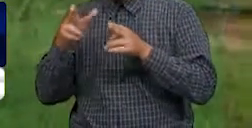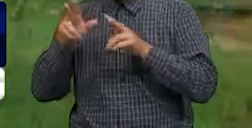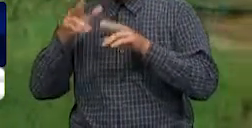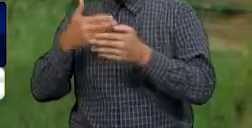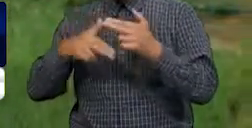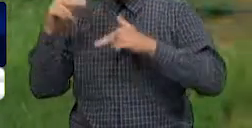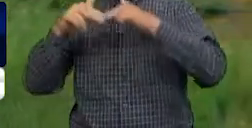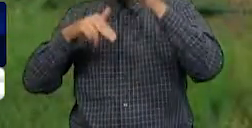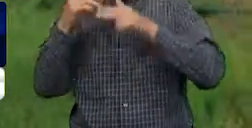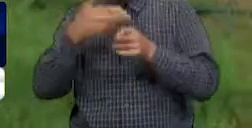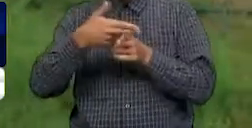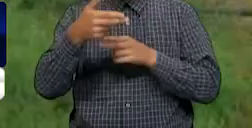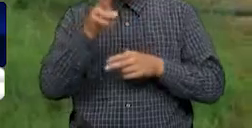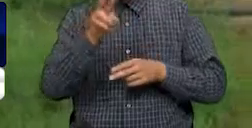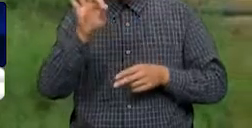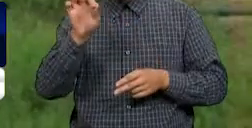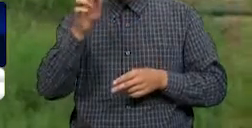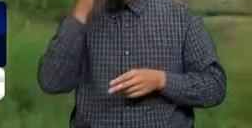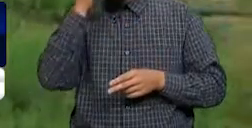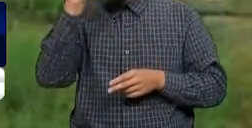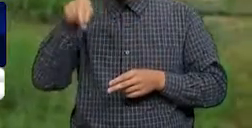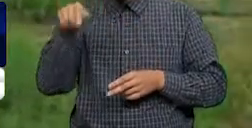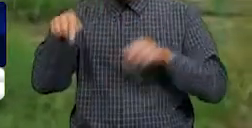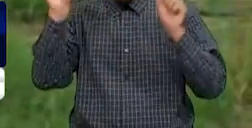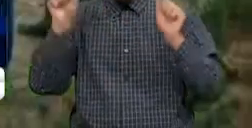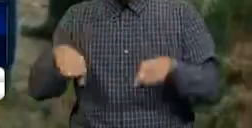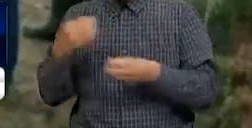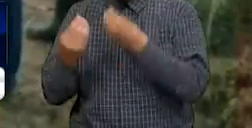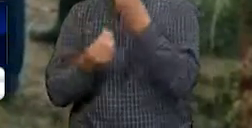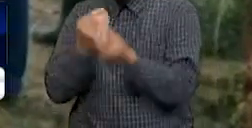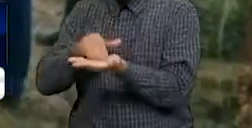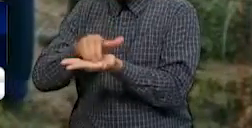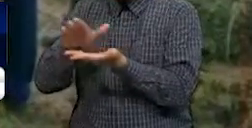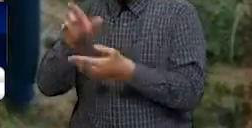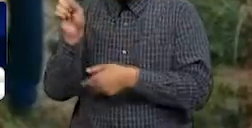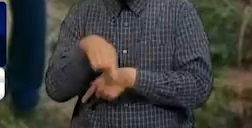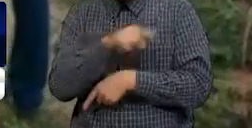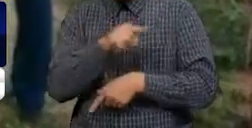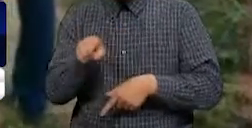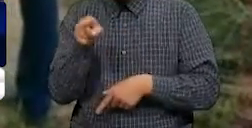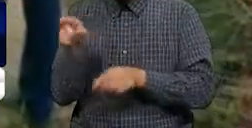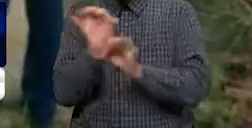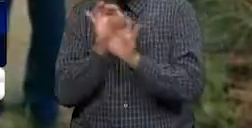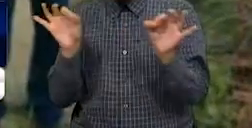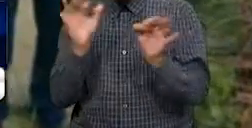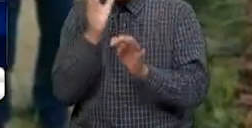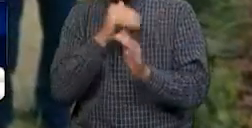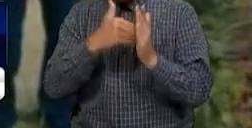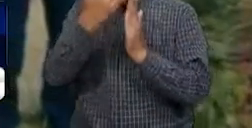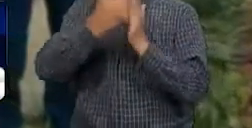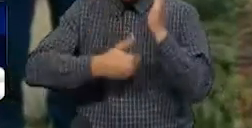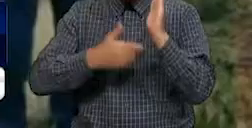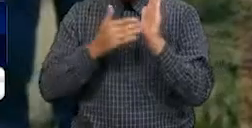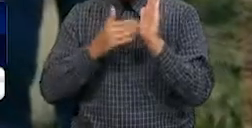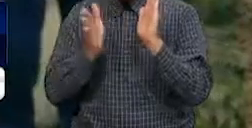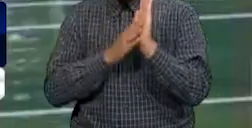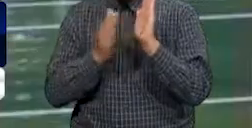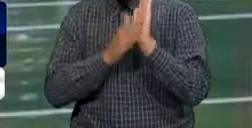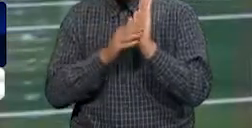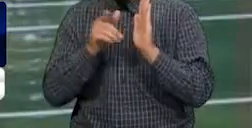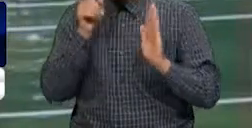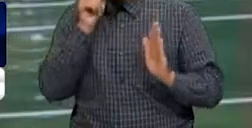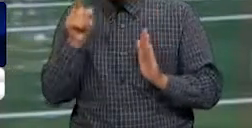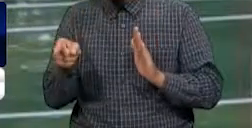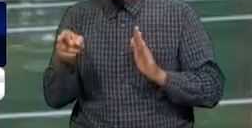el día 28 de junio para que se lleve a cabo el desalojo. Habida cuenta pues de que no hay ningún documento que sustente